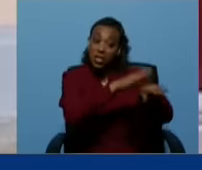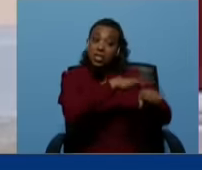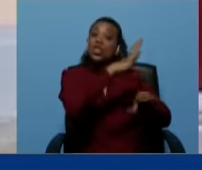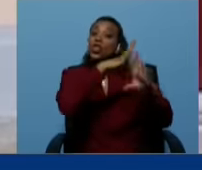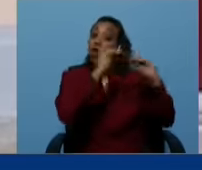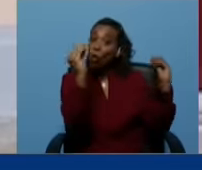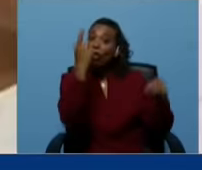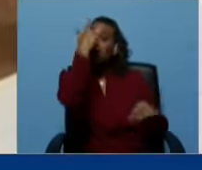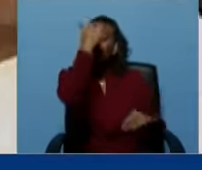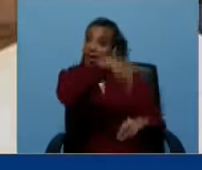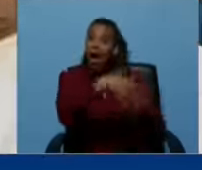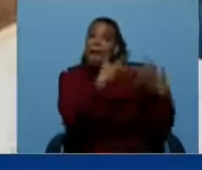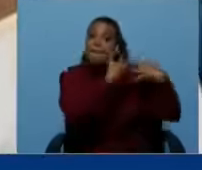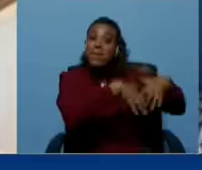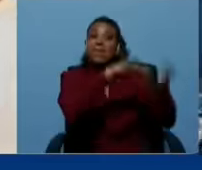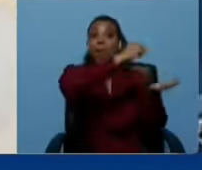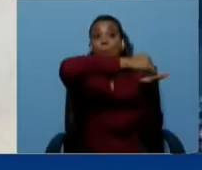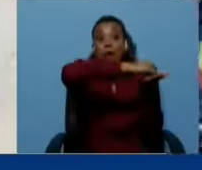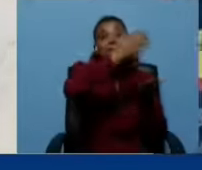Saben todo.